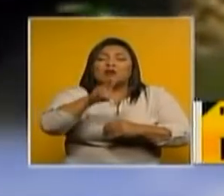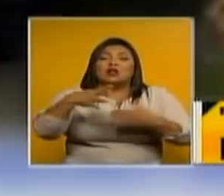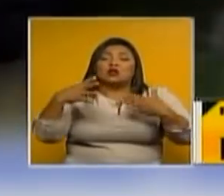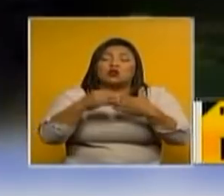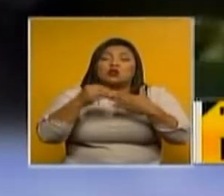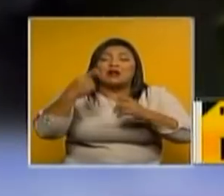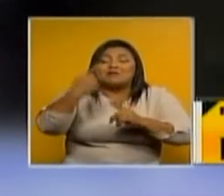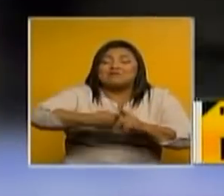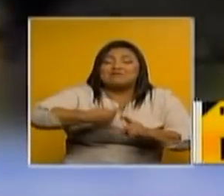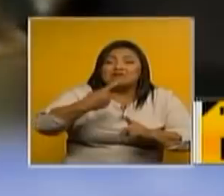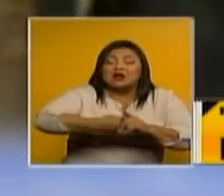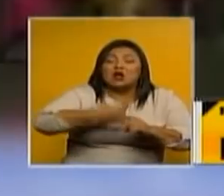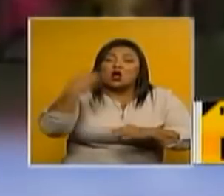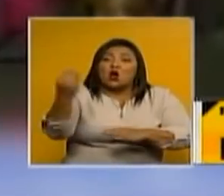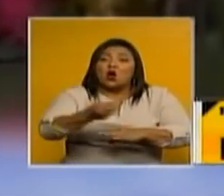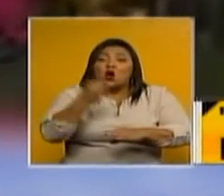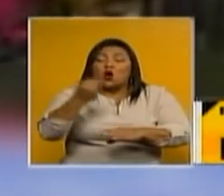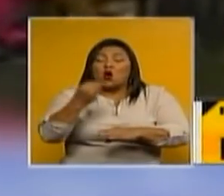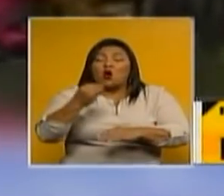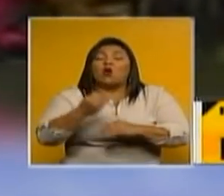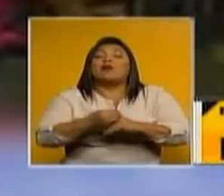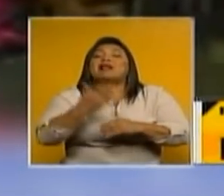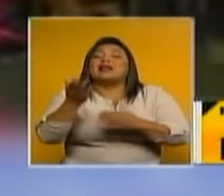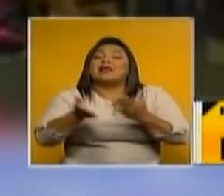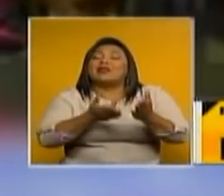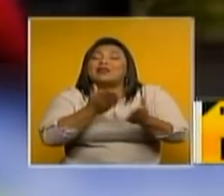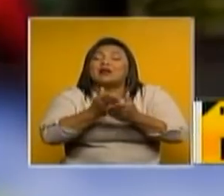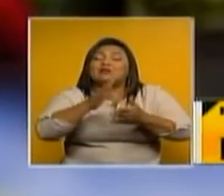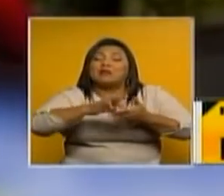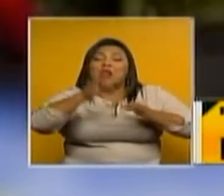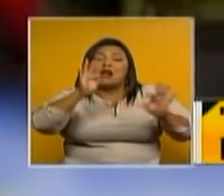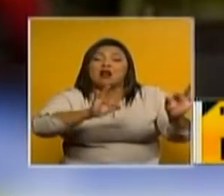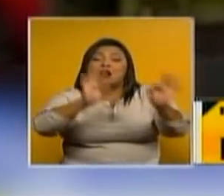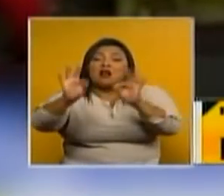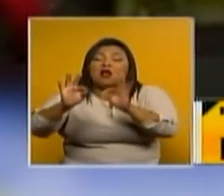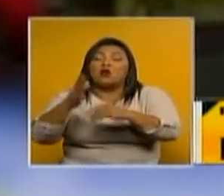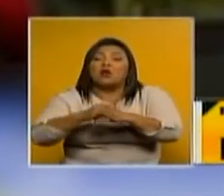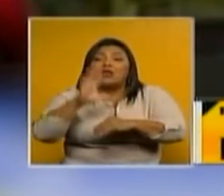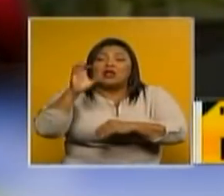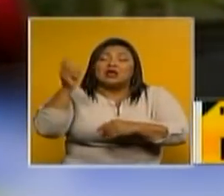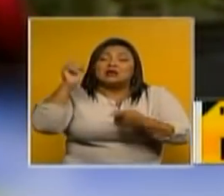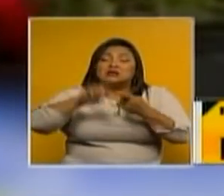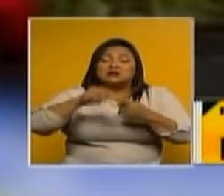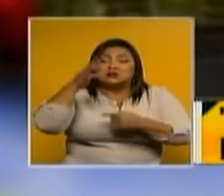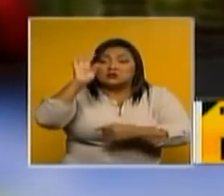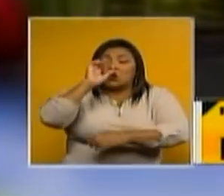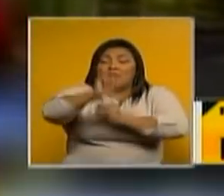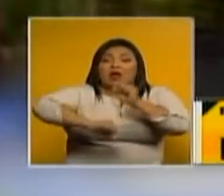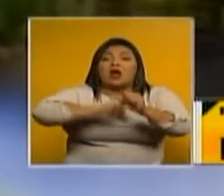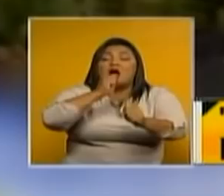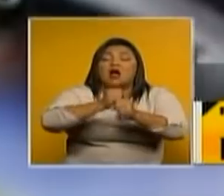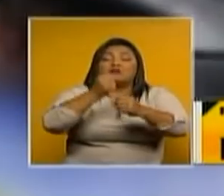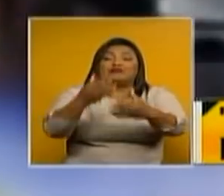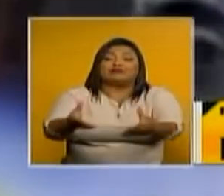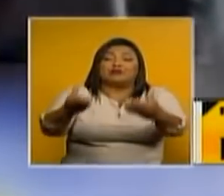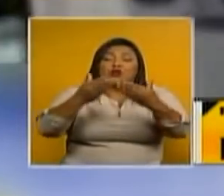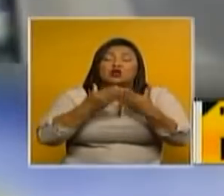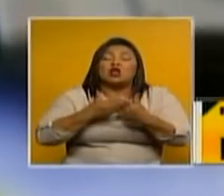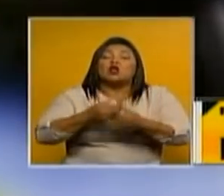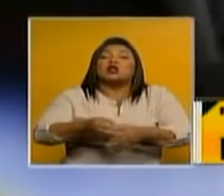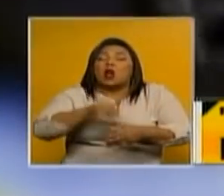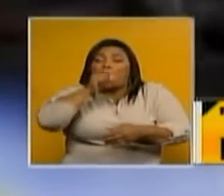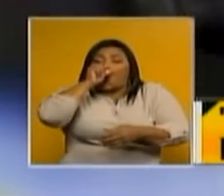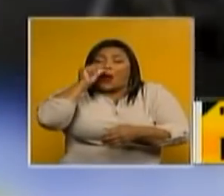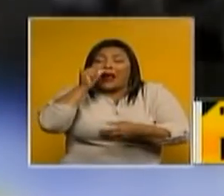$692 mensuales, jóvenes afrodescendientes desplazados de entre 15 y 19 años reciben cargamentos de cocaína para venderla